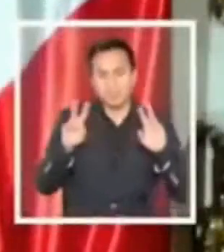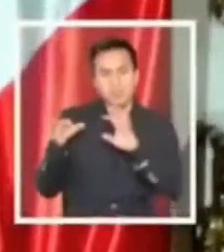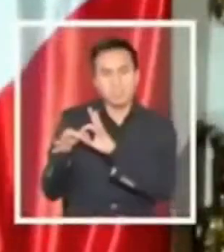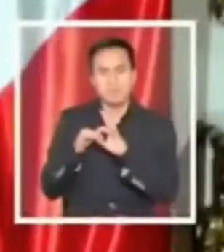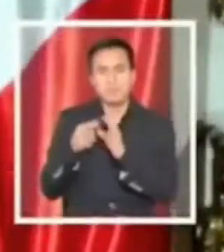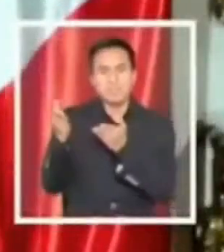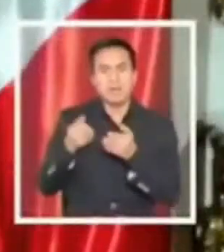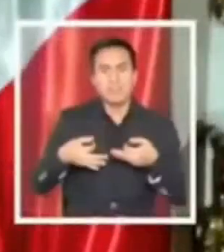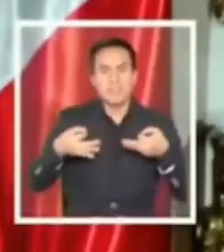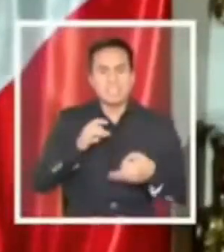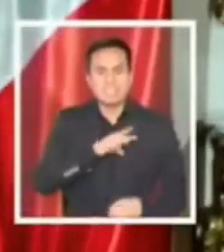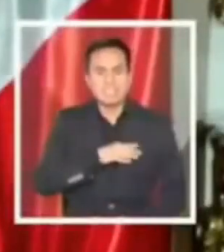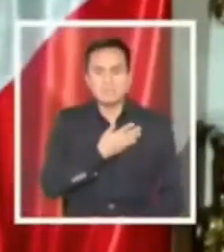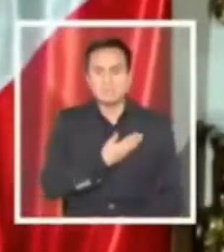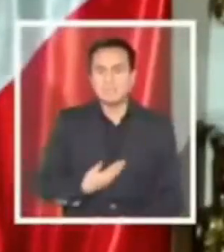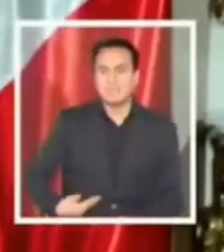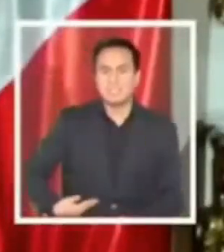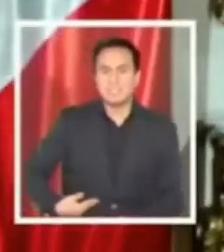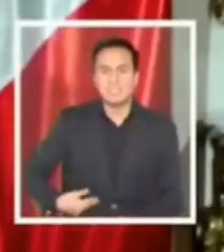poner, gracias David.